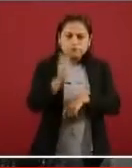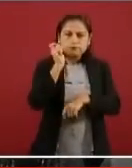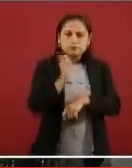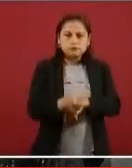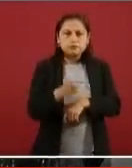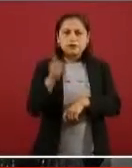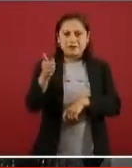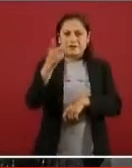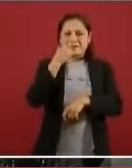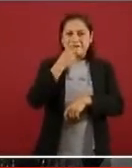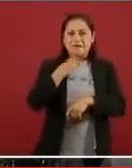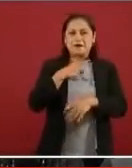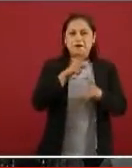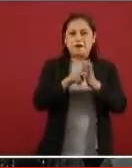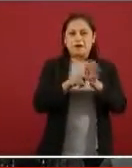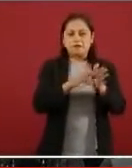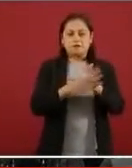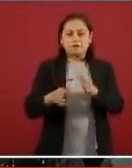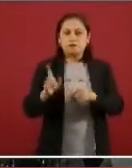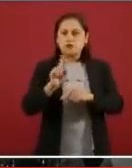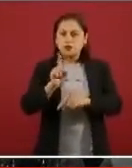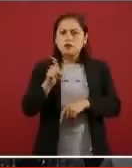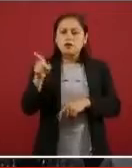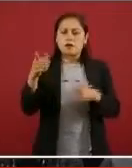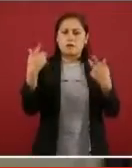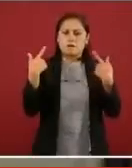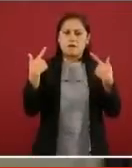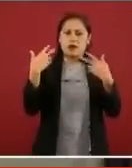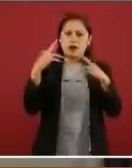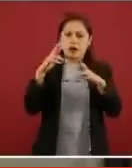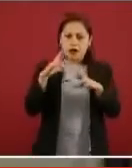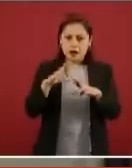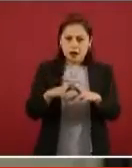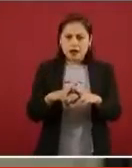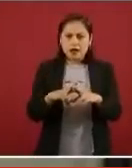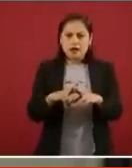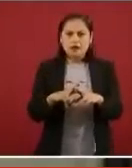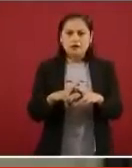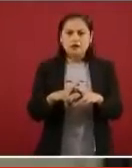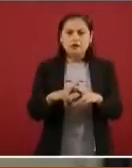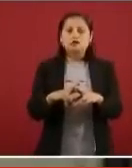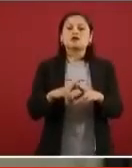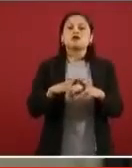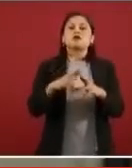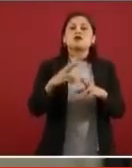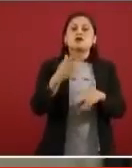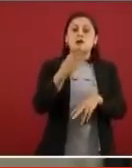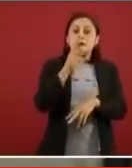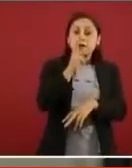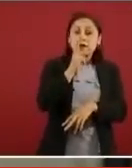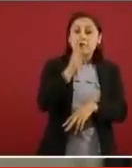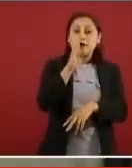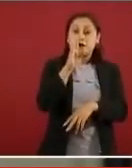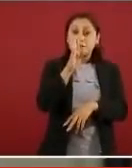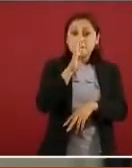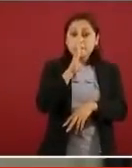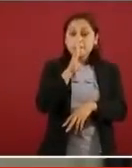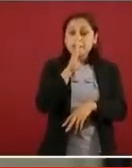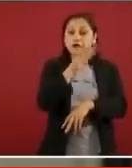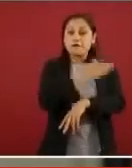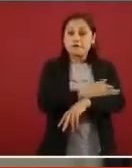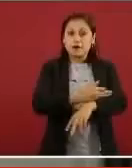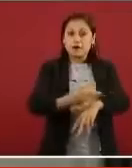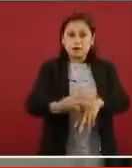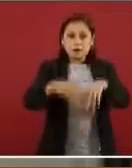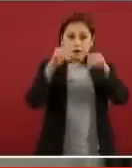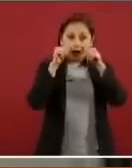señales pero que el profesor que el maestro la casa la casa los padres la madre la familia estén muy